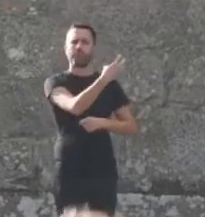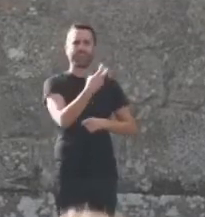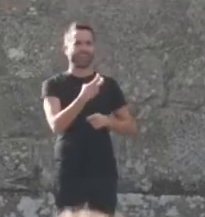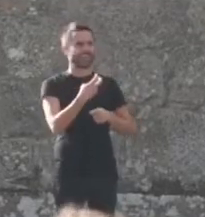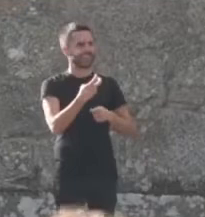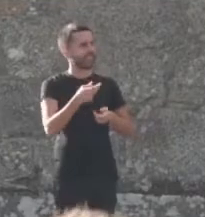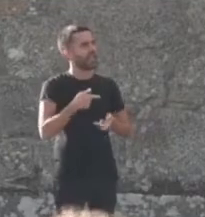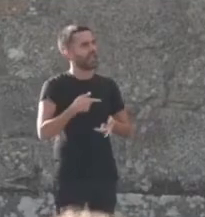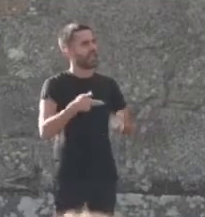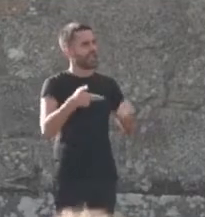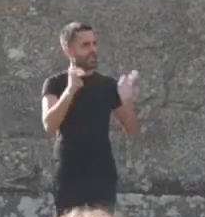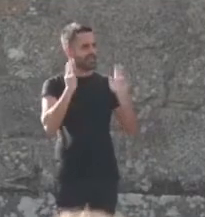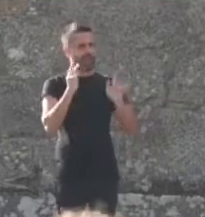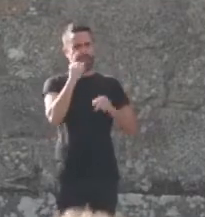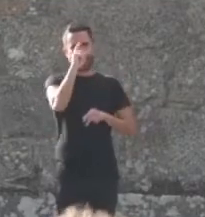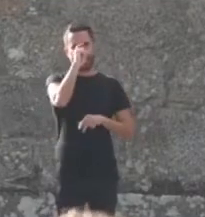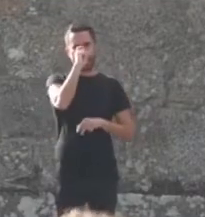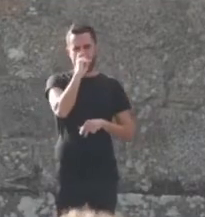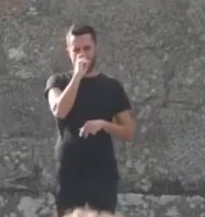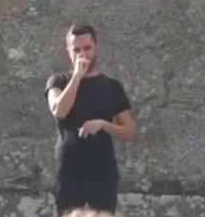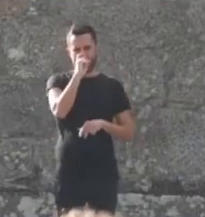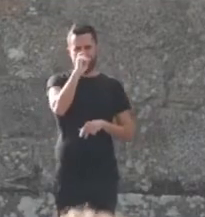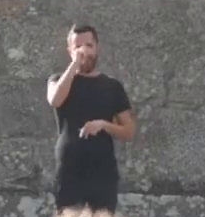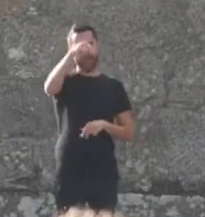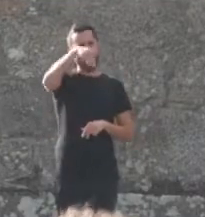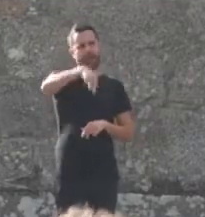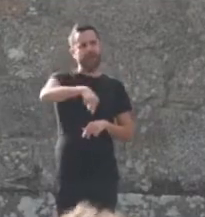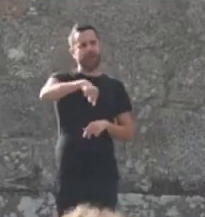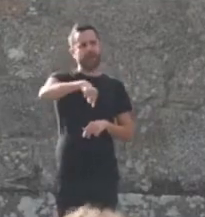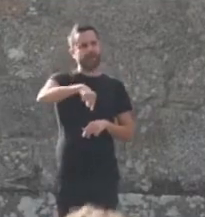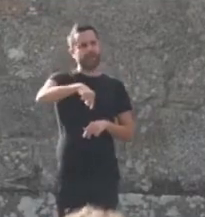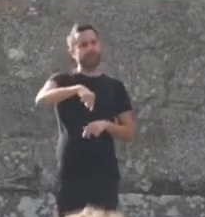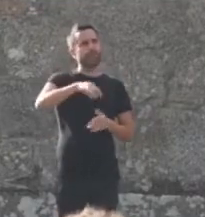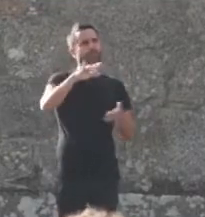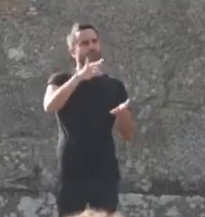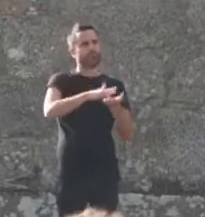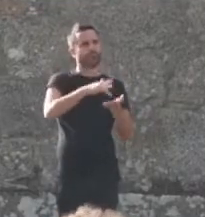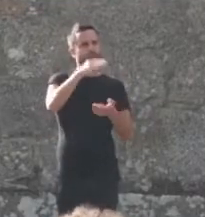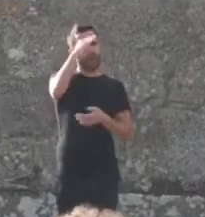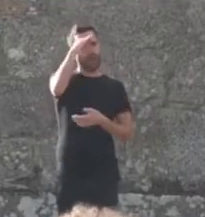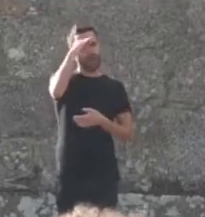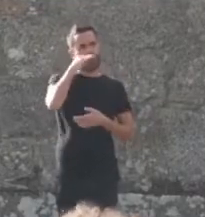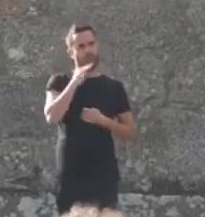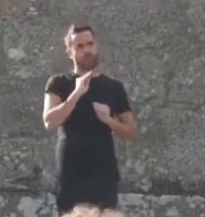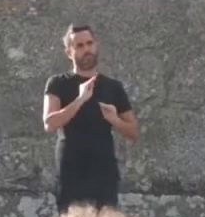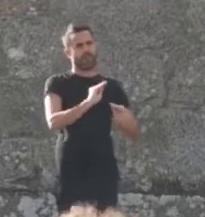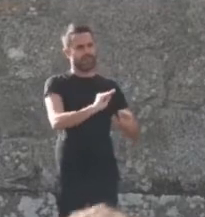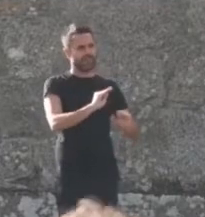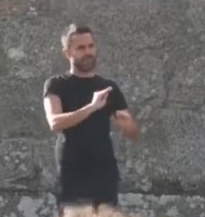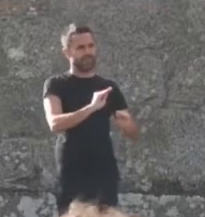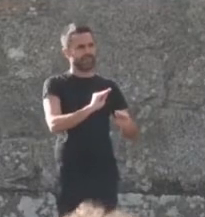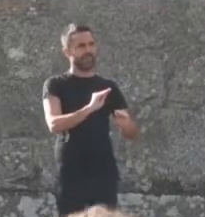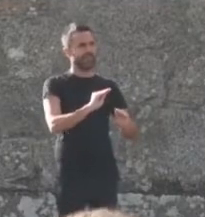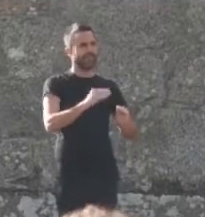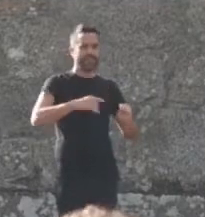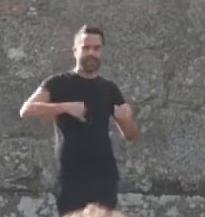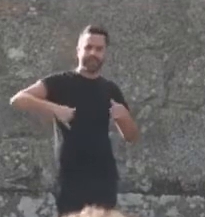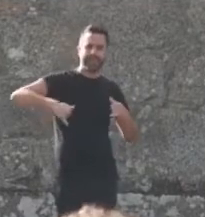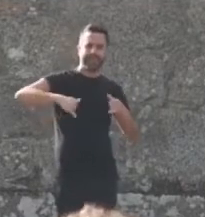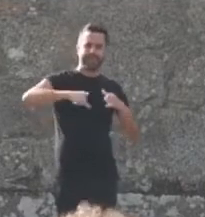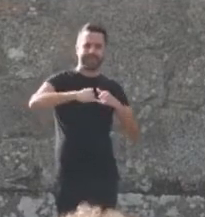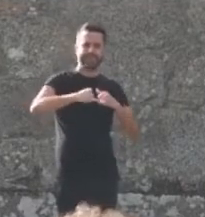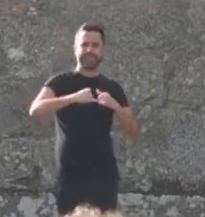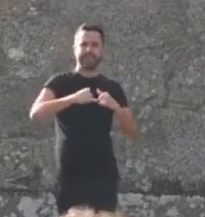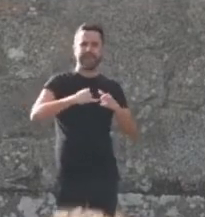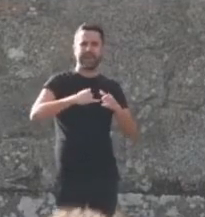recordade que aquí estivo o voso pai, que cada rincón da illa é